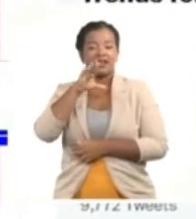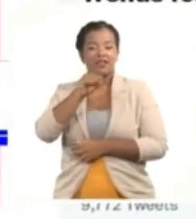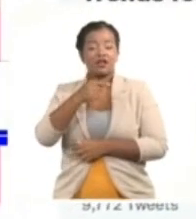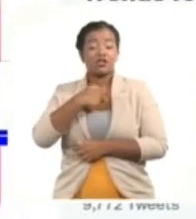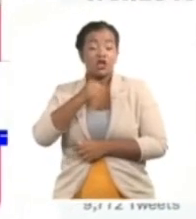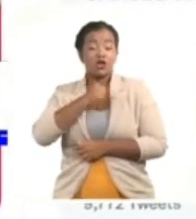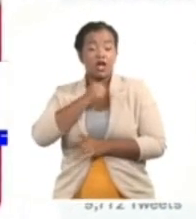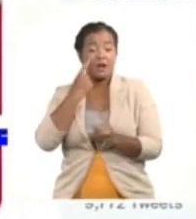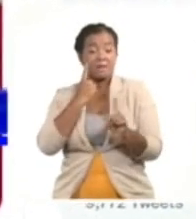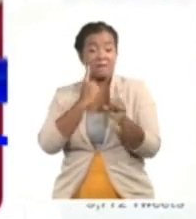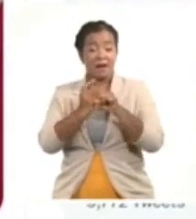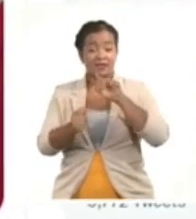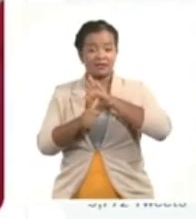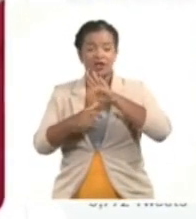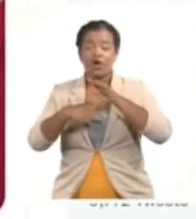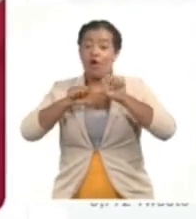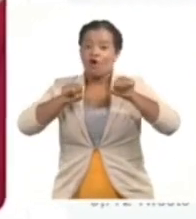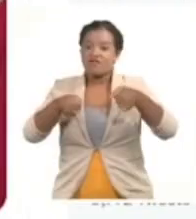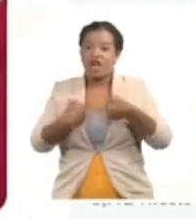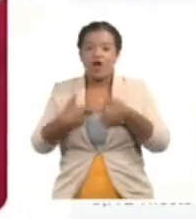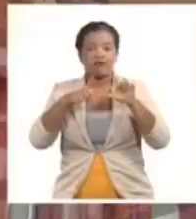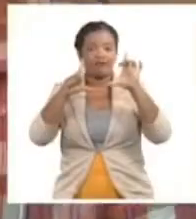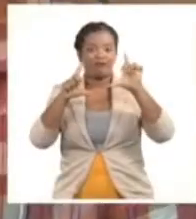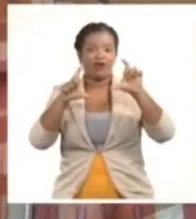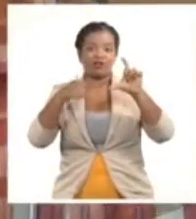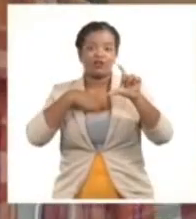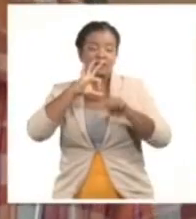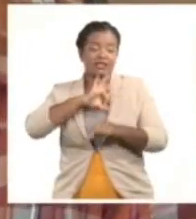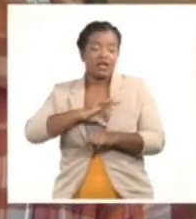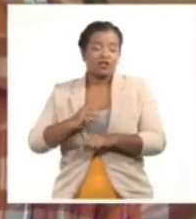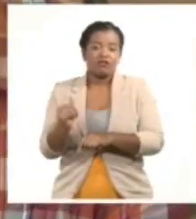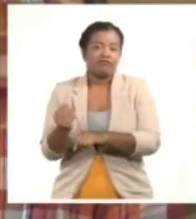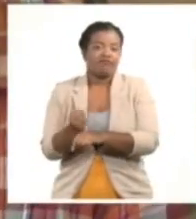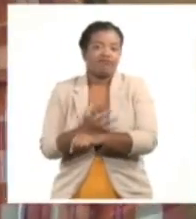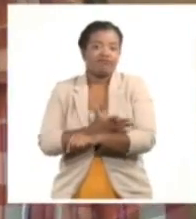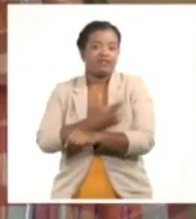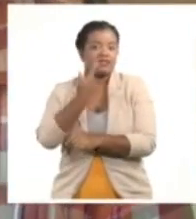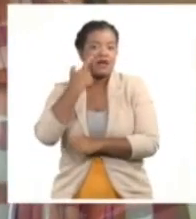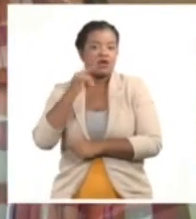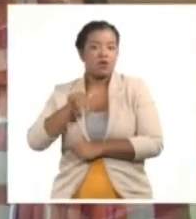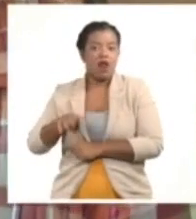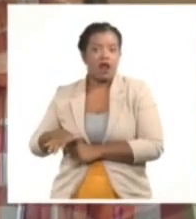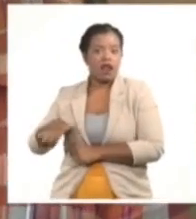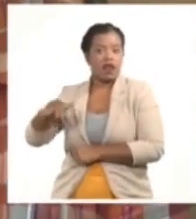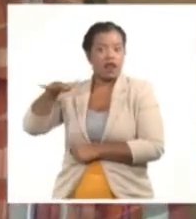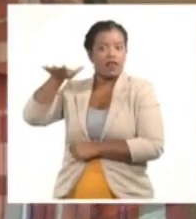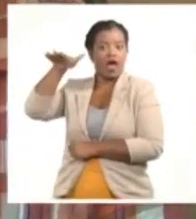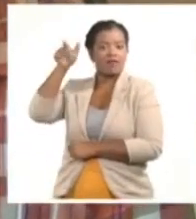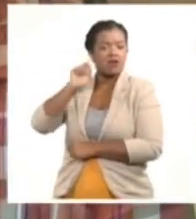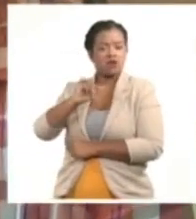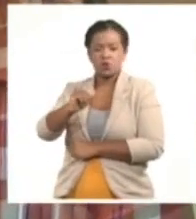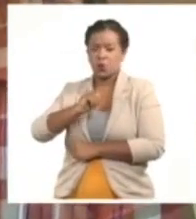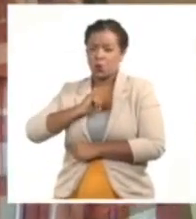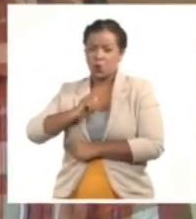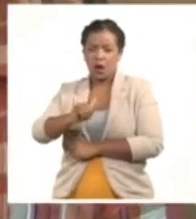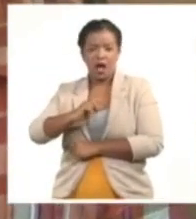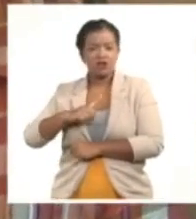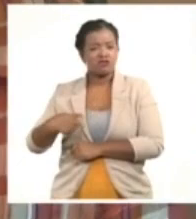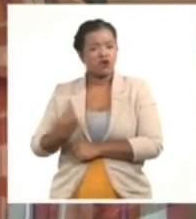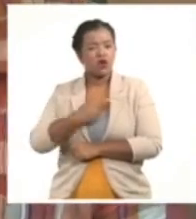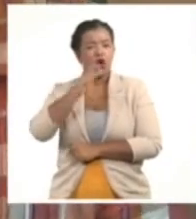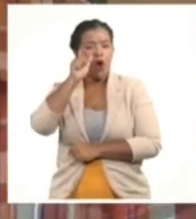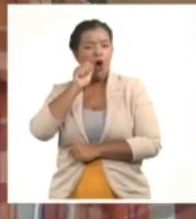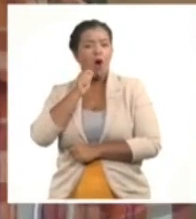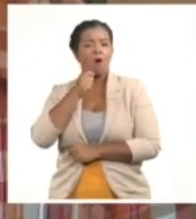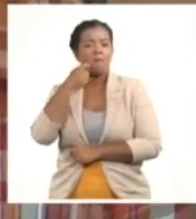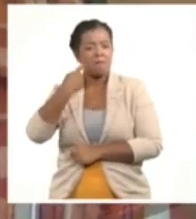persona yo me tenía que tirar unas fotos porque yo me sentía orgulloso no lo ve como como un gigante pero verdaderamente es como nosotros es un hombre de bien